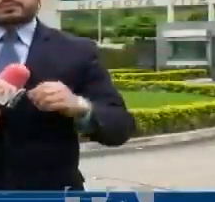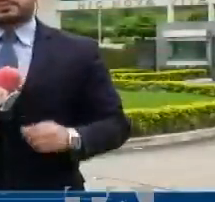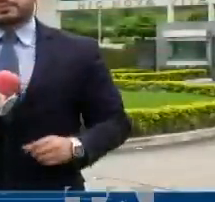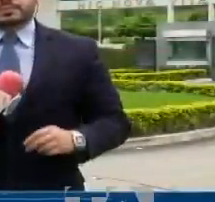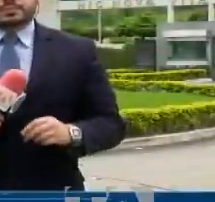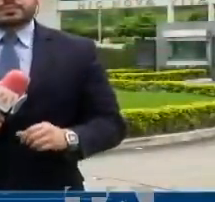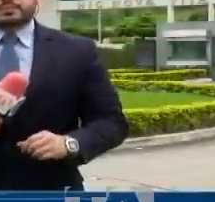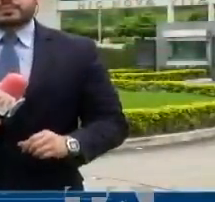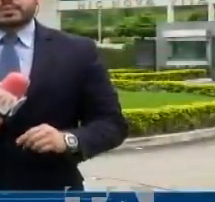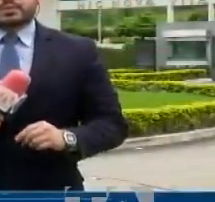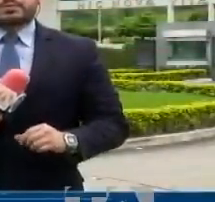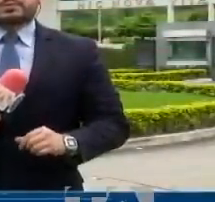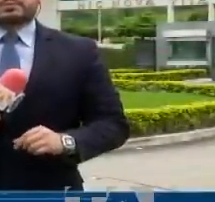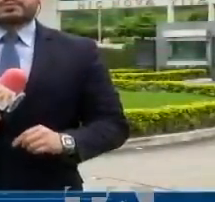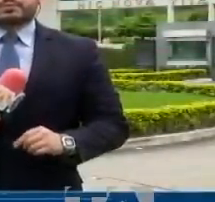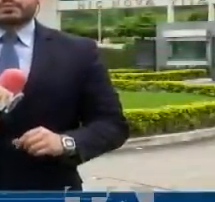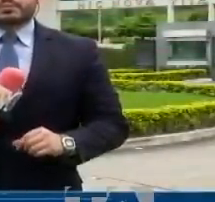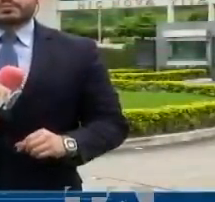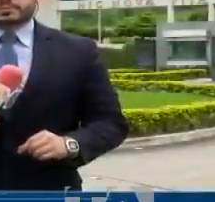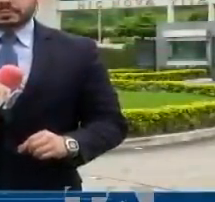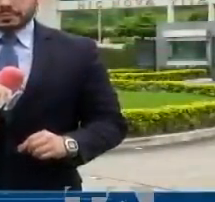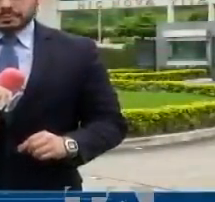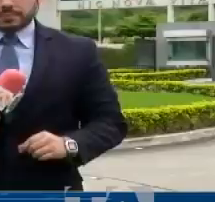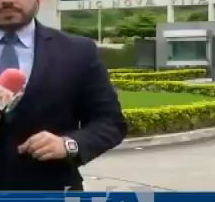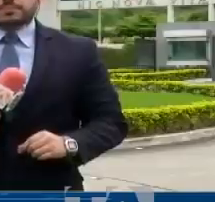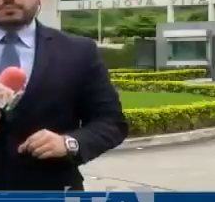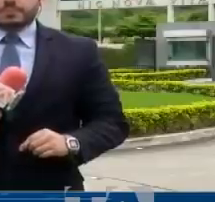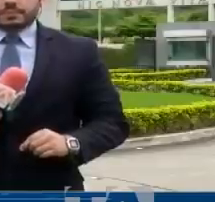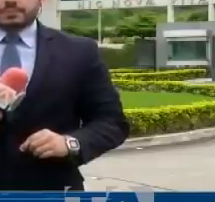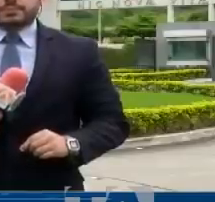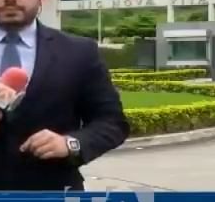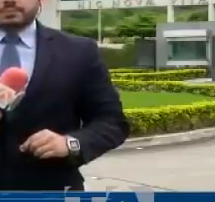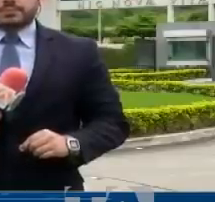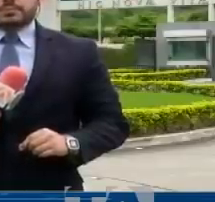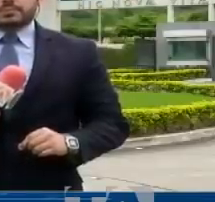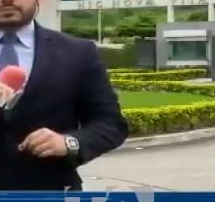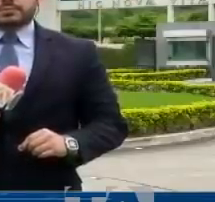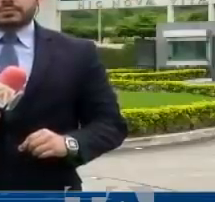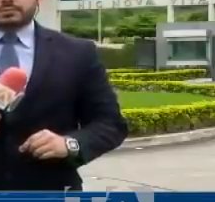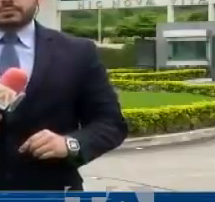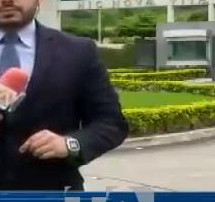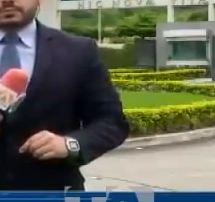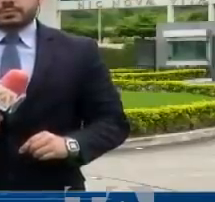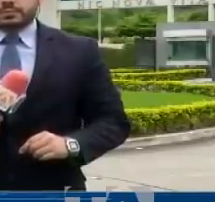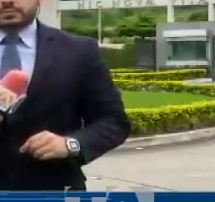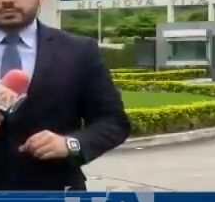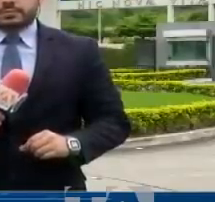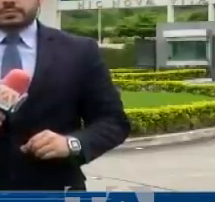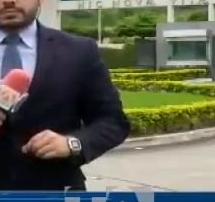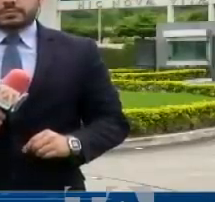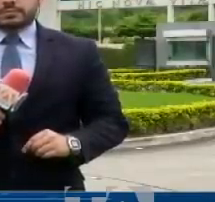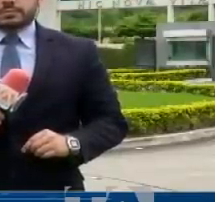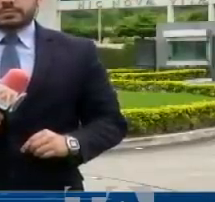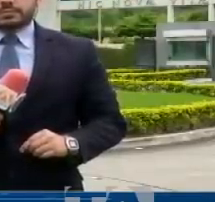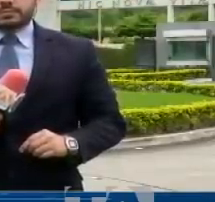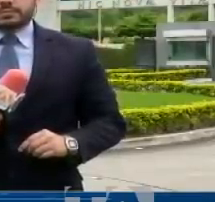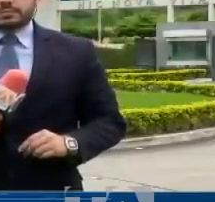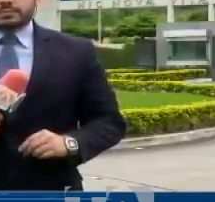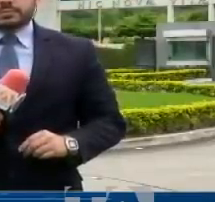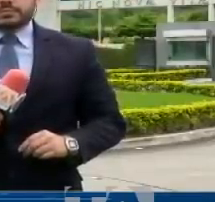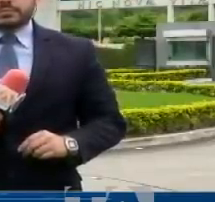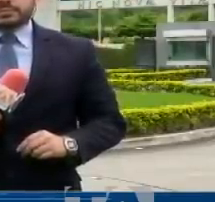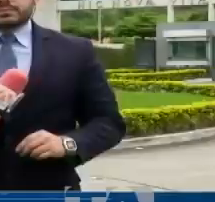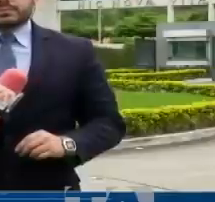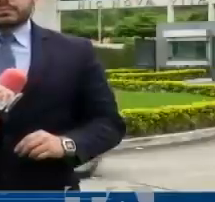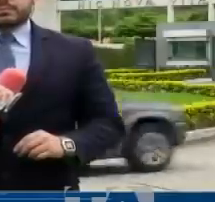¿Qué tal, amigos? Buenas tardes, bienvenidos a 24 horas. Familiares de Carla Rochetti, mujer de nacionalidad peruana, asesinada presuntamente